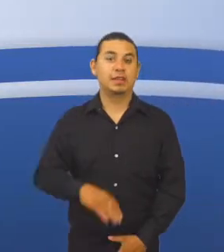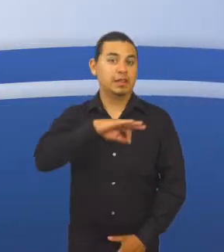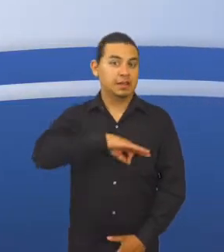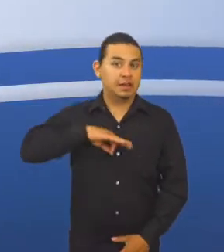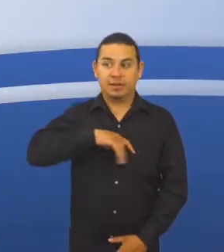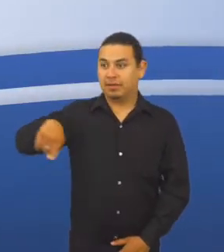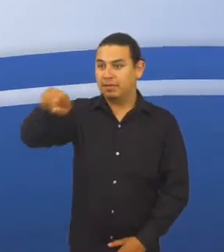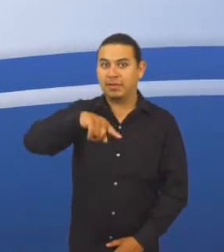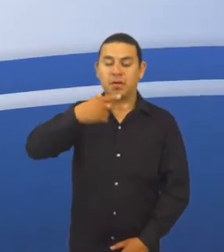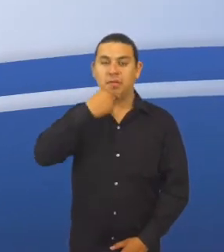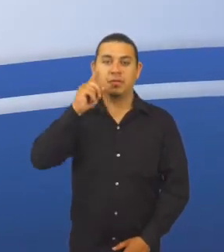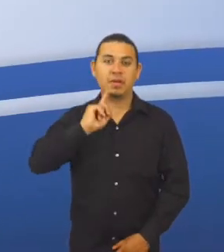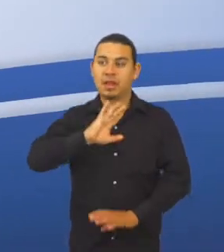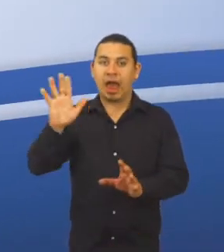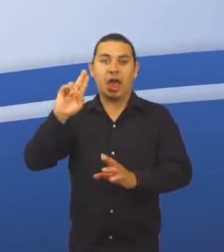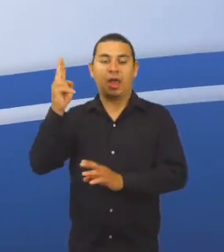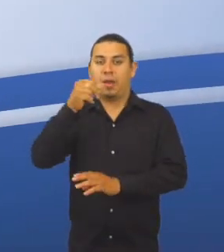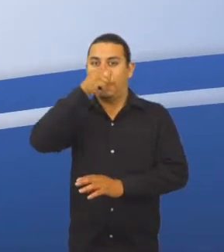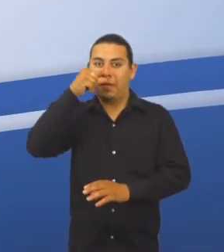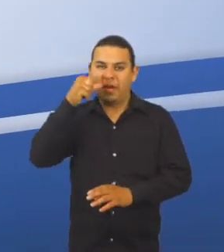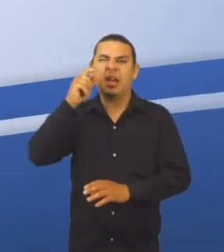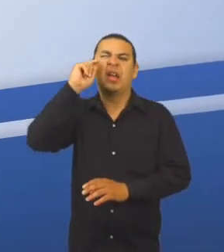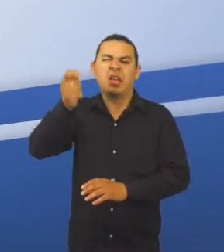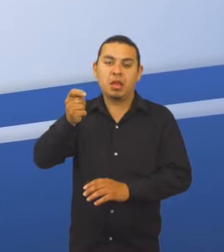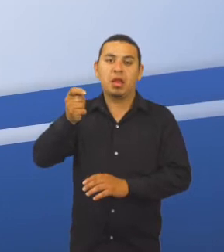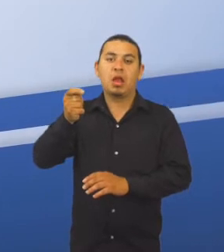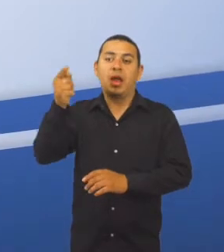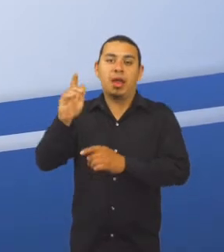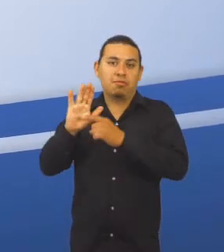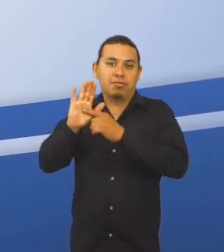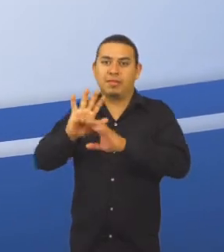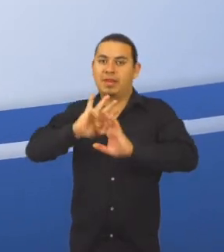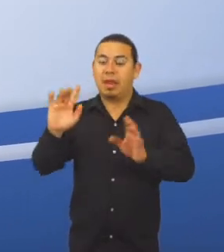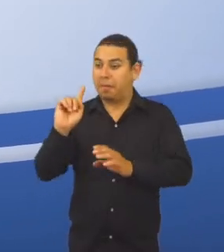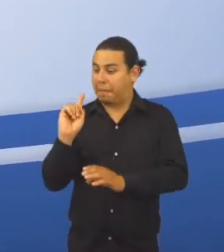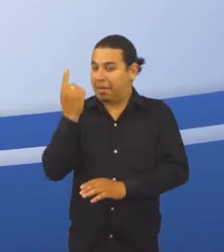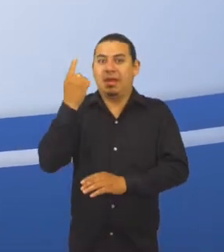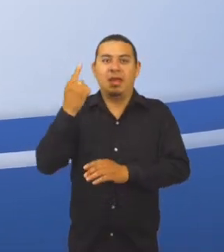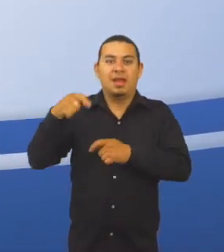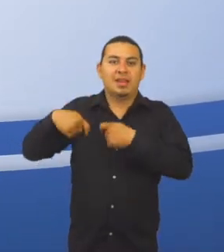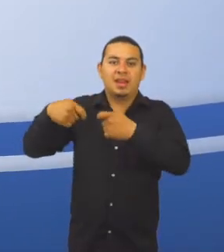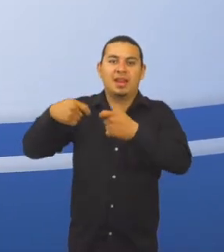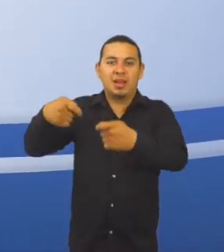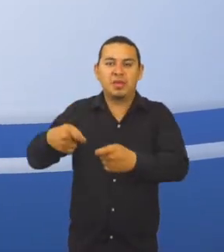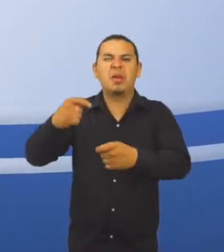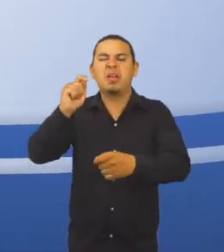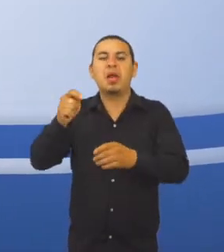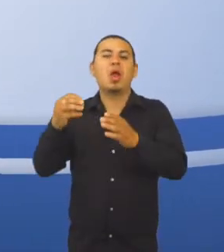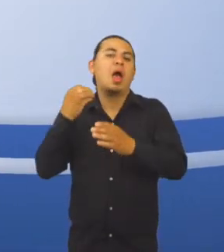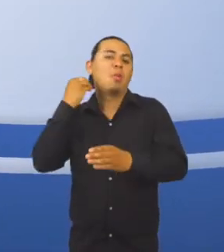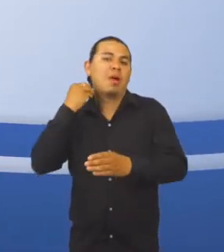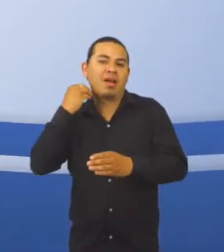Felicitamos a todos los compañeros que se graduaron en la maestría de Derecho Procesal Acusatorio, siendo ella la primera generación del estado. Con esto